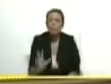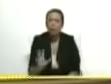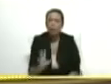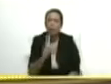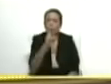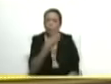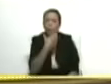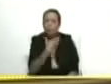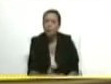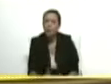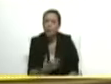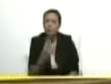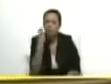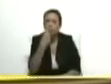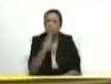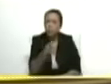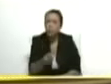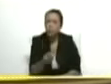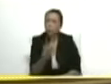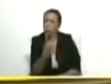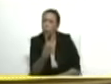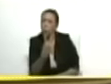2 de diciembre, 2